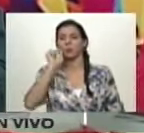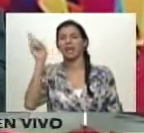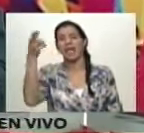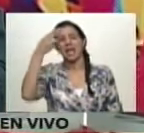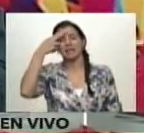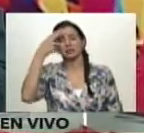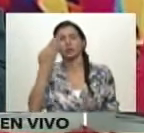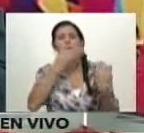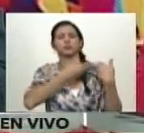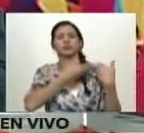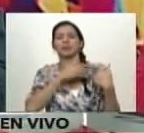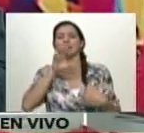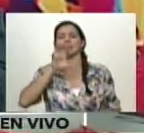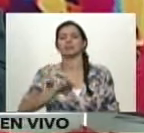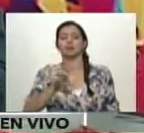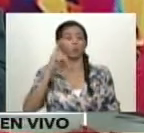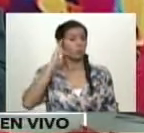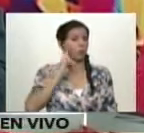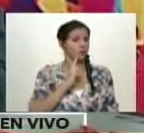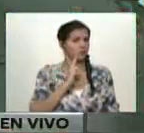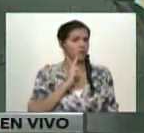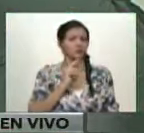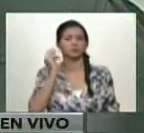Rodríguez, responsable del estado Bolívar.